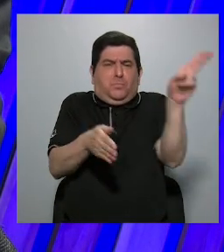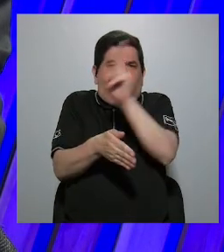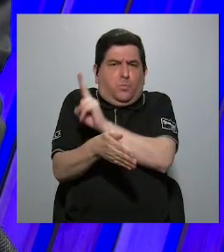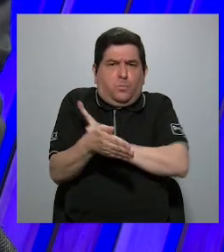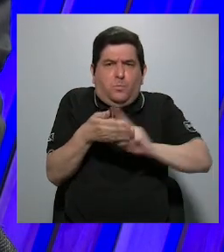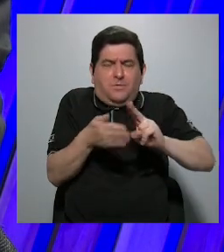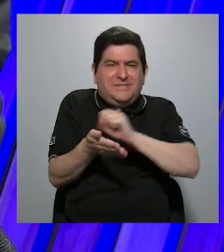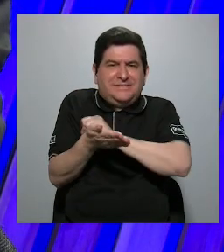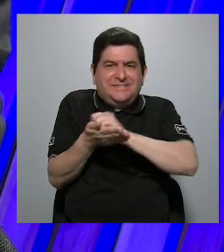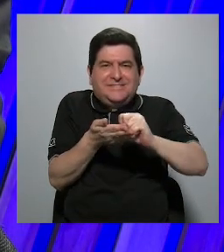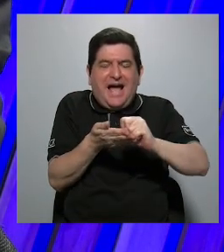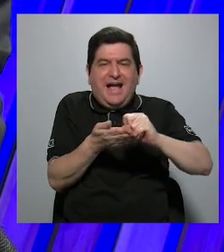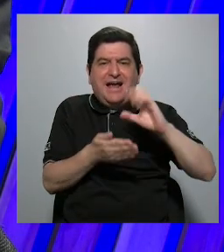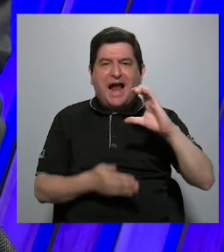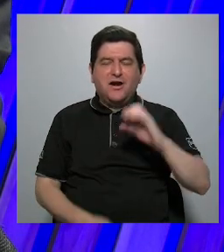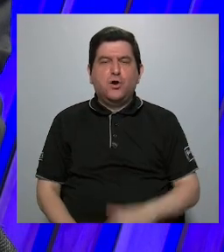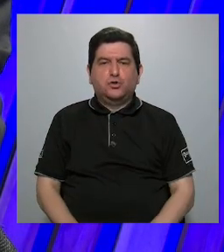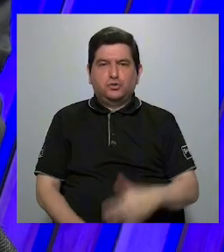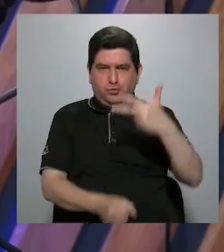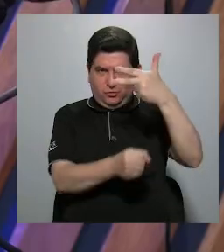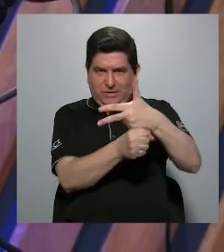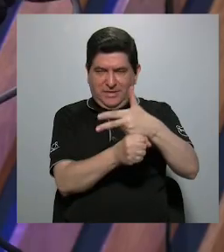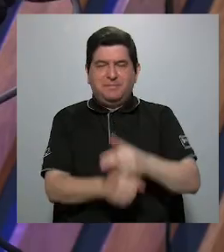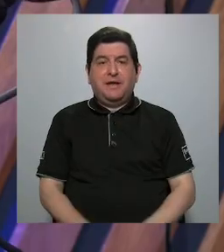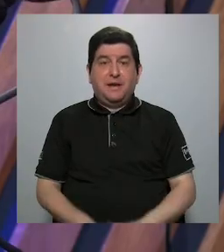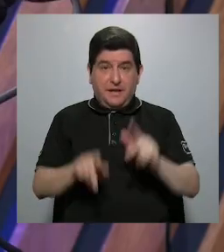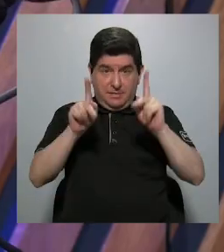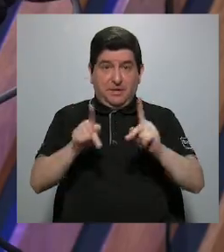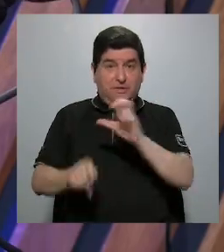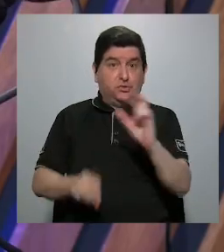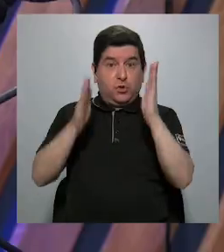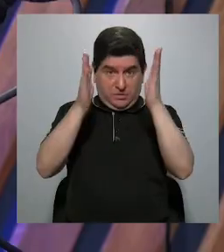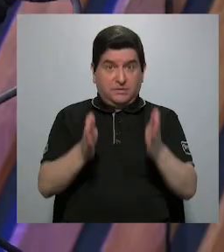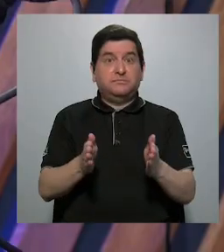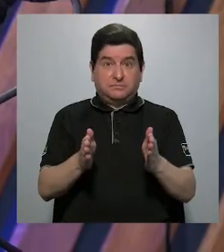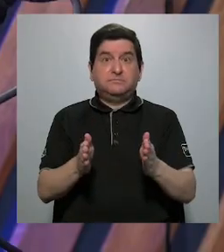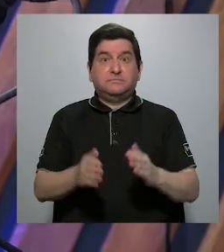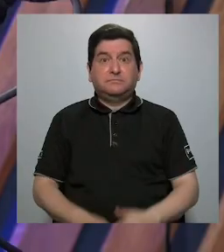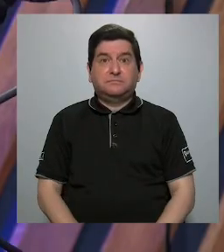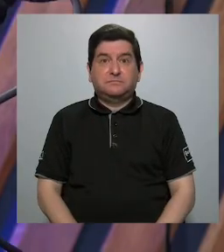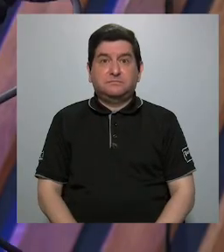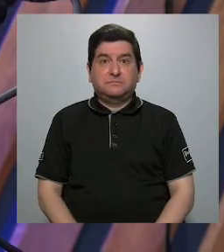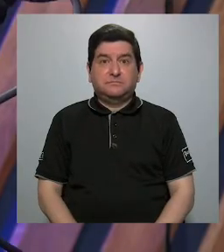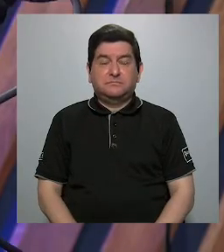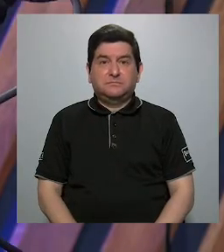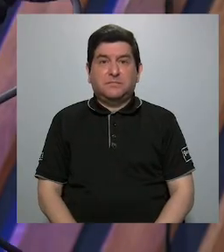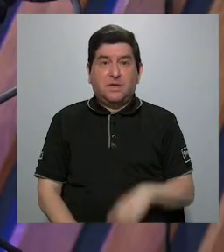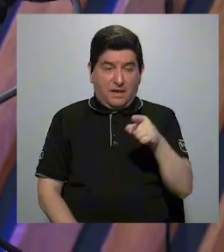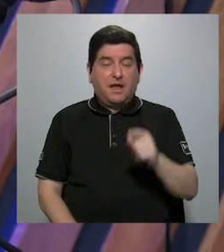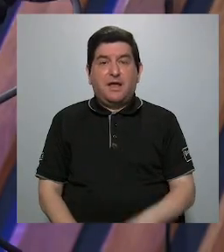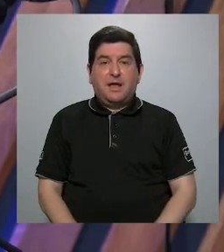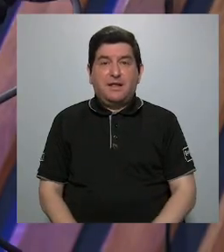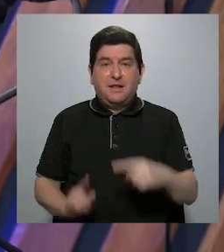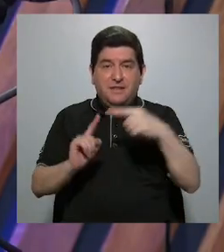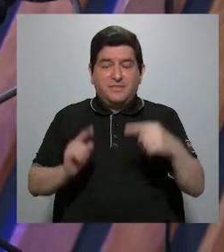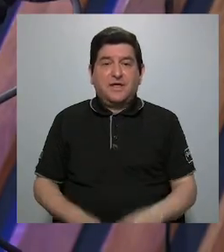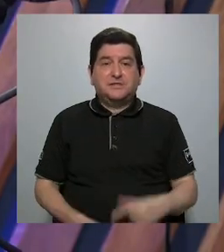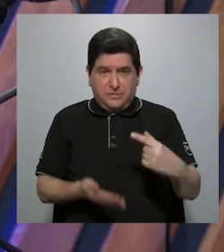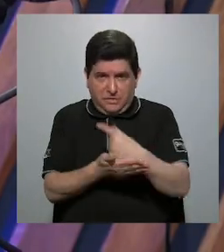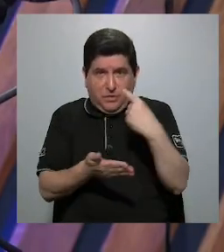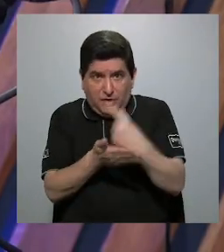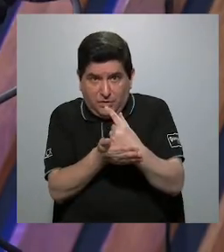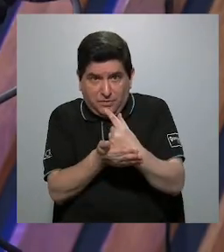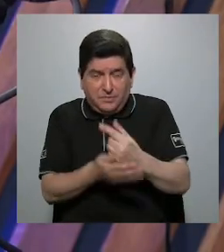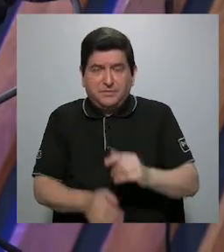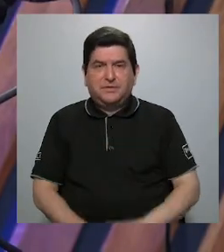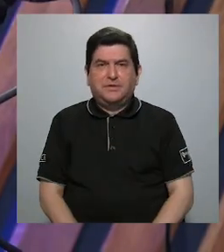en la Universidad de San Carlos en Guatemala, costarricense, Liendo Goicoechea,